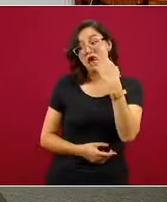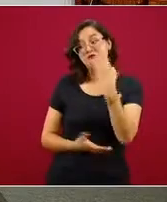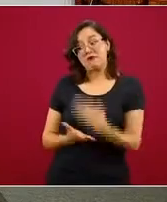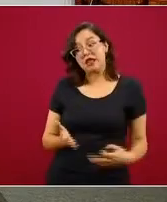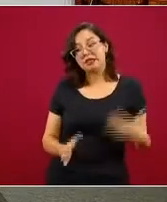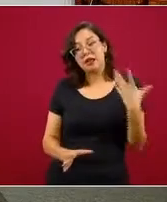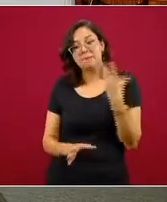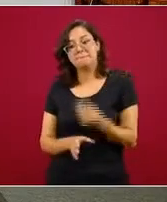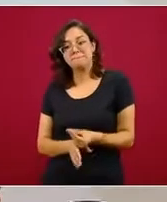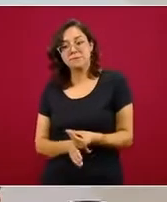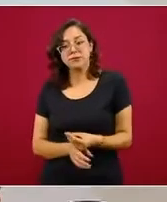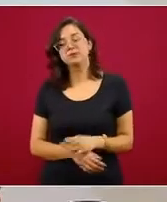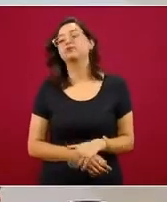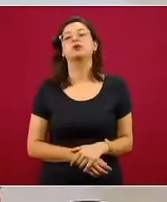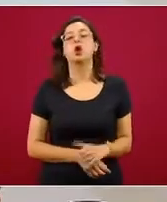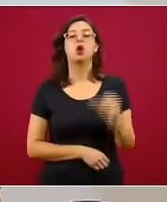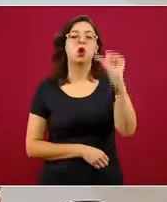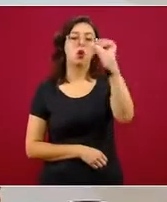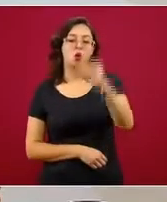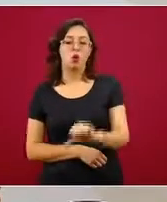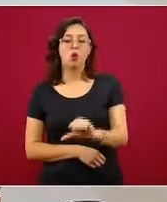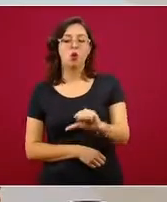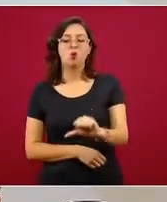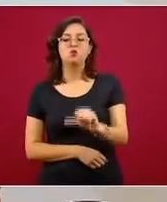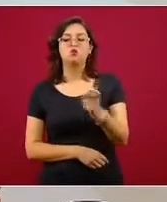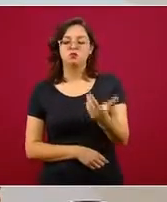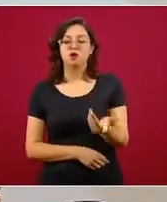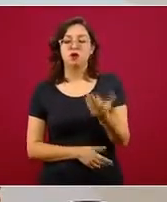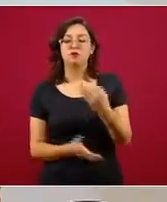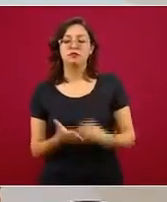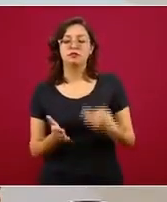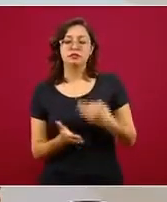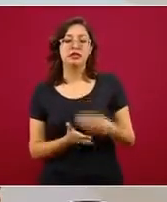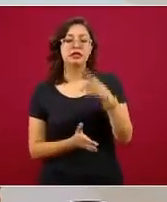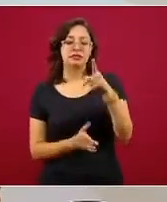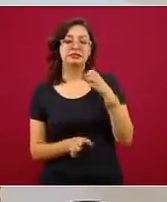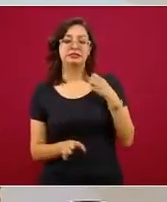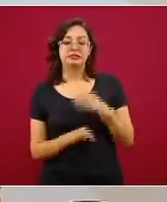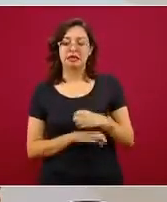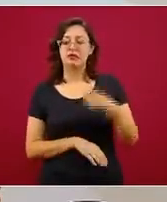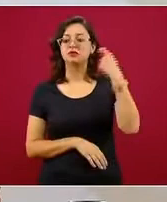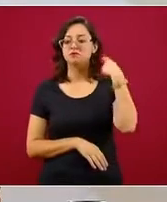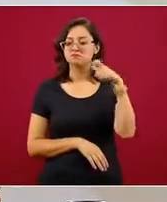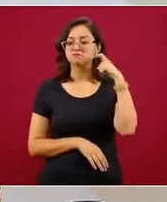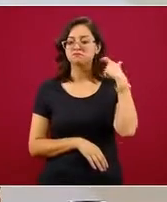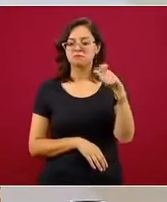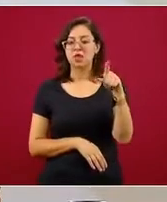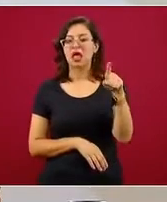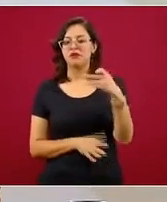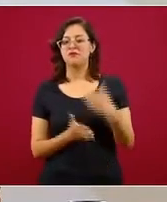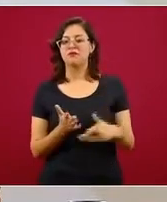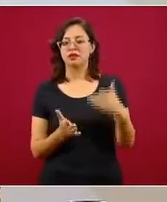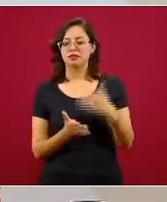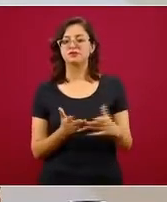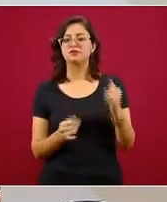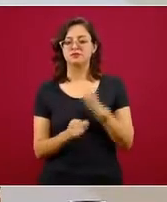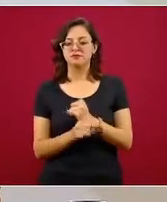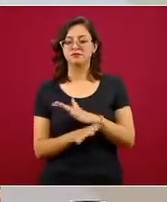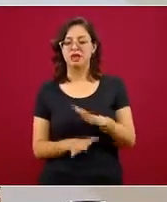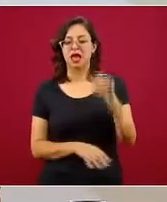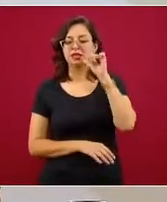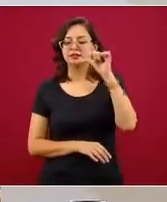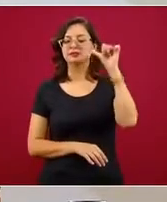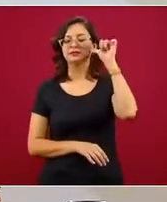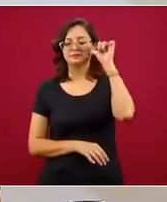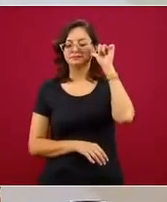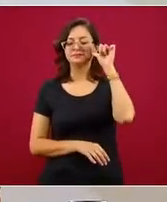aquello. Hoy en la sesión específicamente teníamos un pendiente con el Estado de Querétaro que ya habíamos identificado en una conversación de ayer.